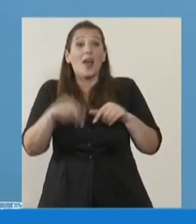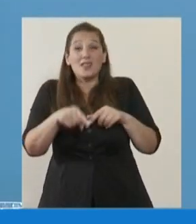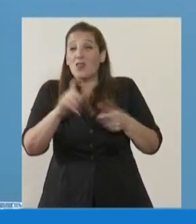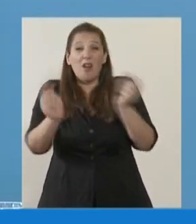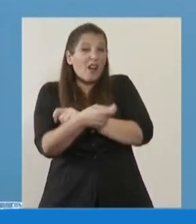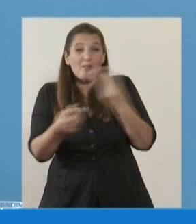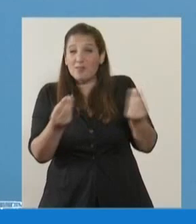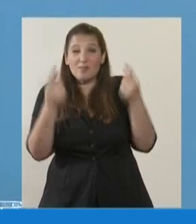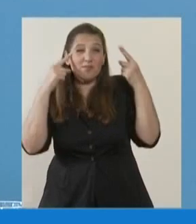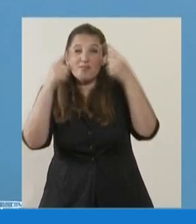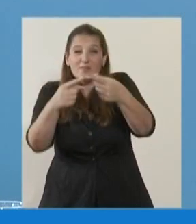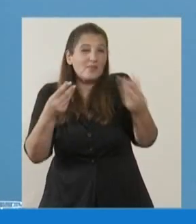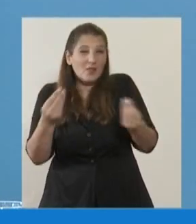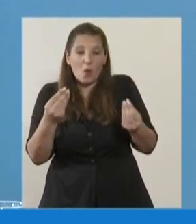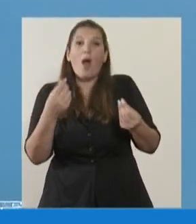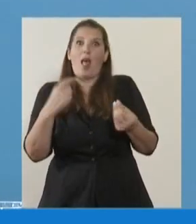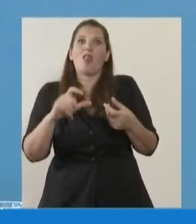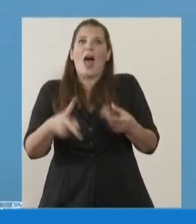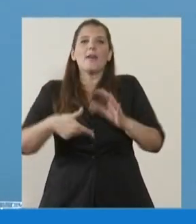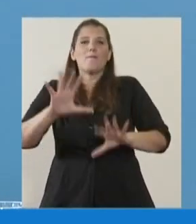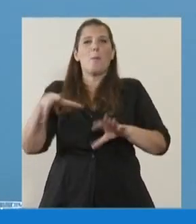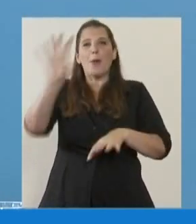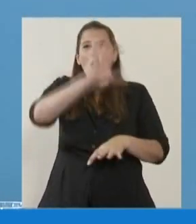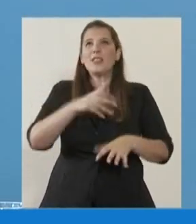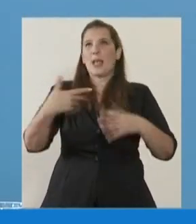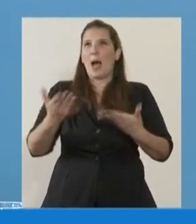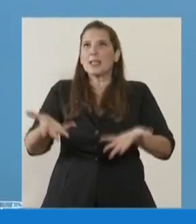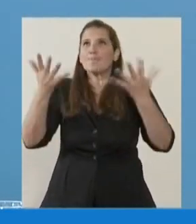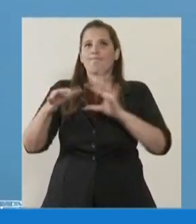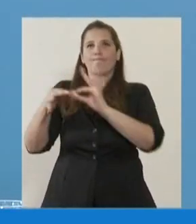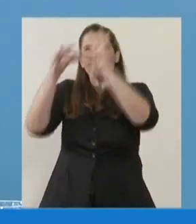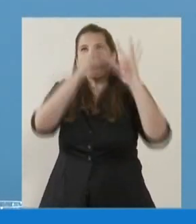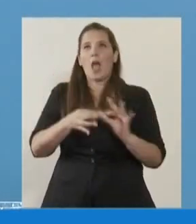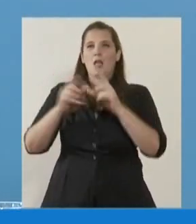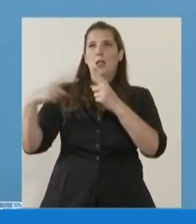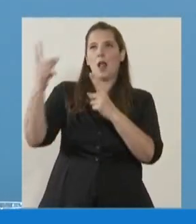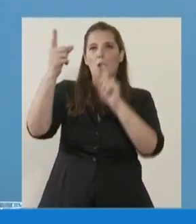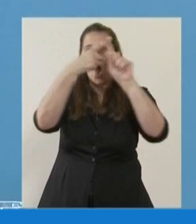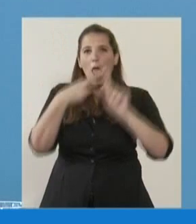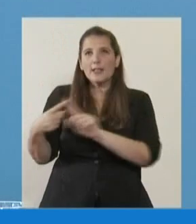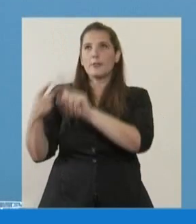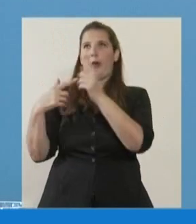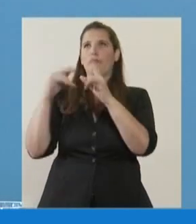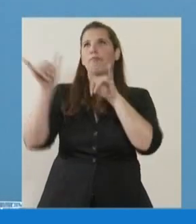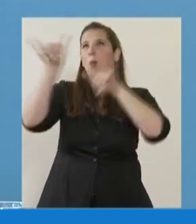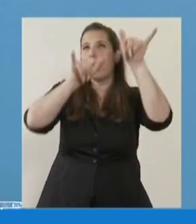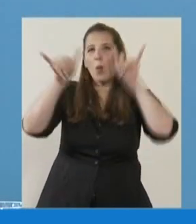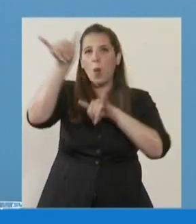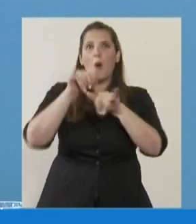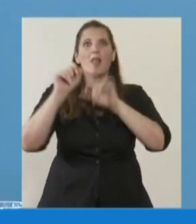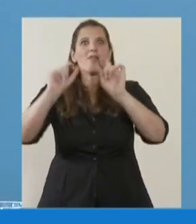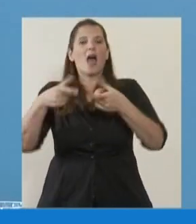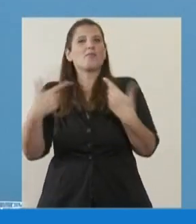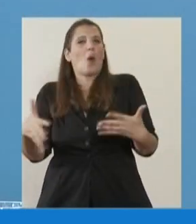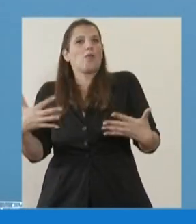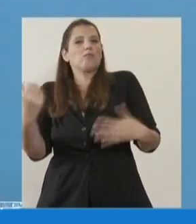es, como les decía, a fortalecer el federalismo, a fortalecer las economías regionales, pero también ofrecer un producto que realmente creemos